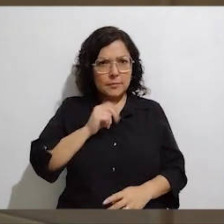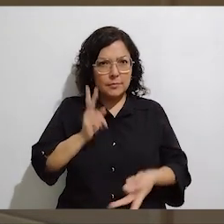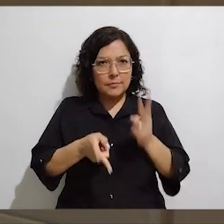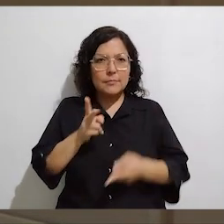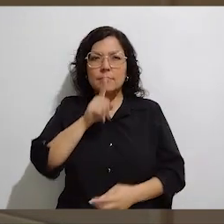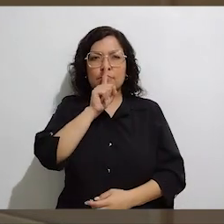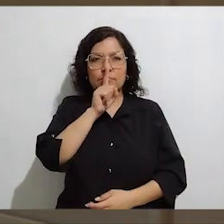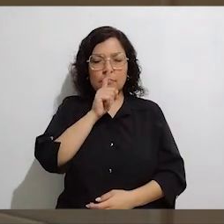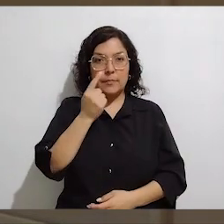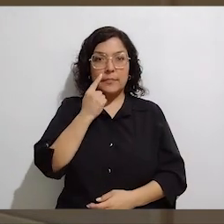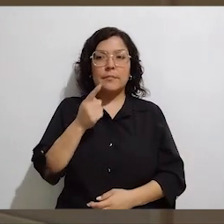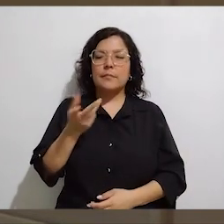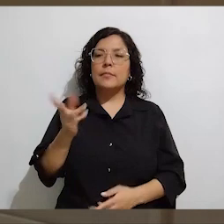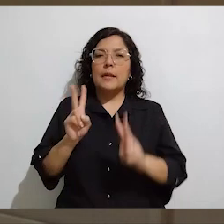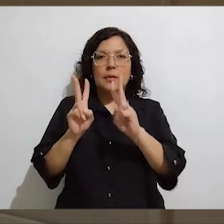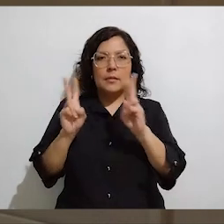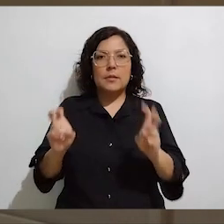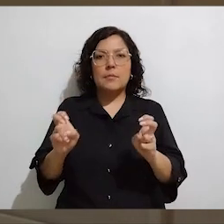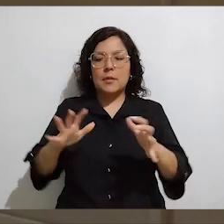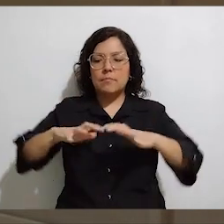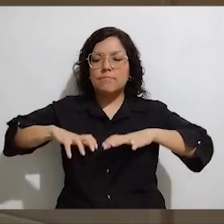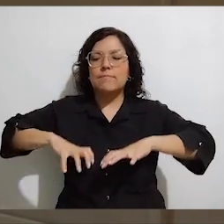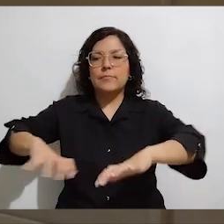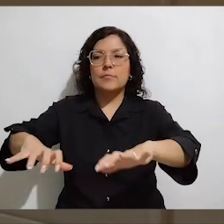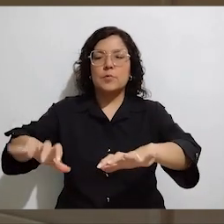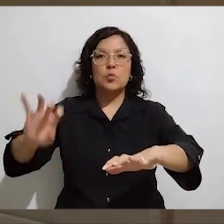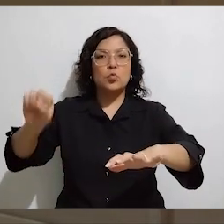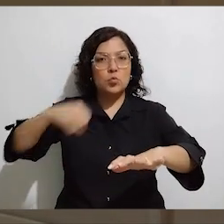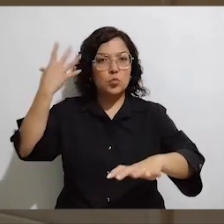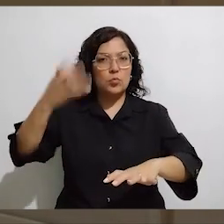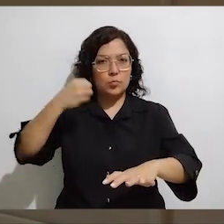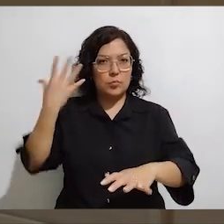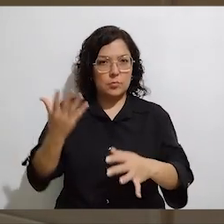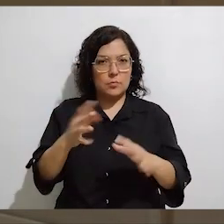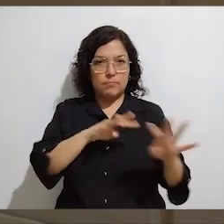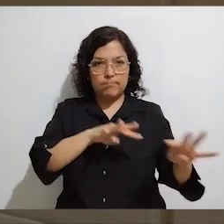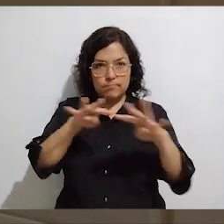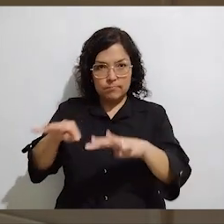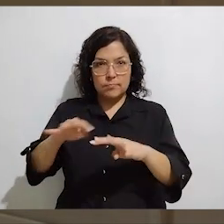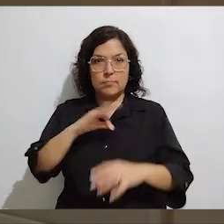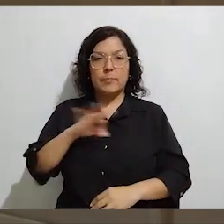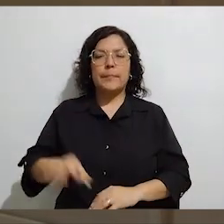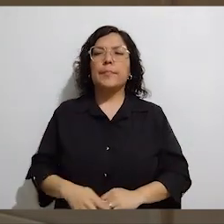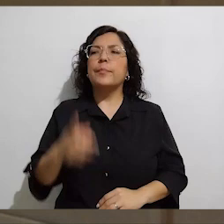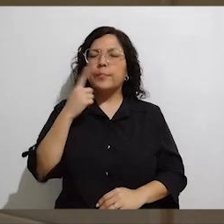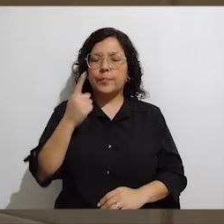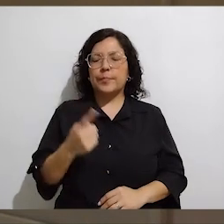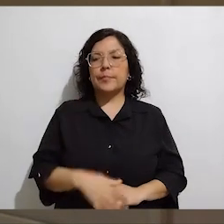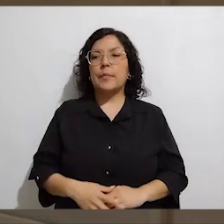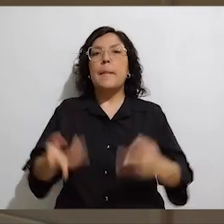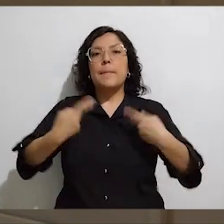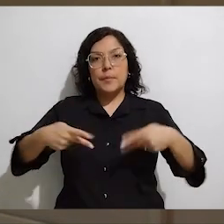audiencia pública. Hay que recordar que las y los servidores públicos que son electos por el voto de la